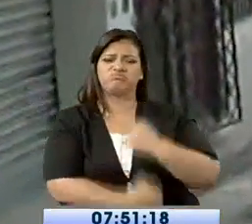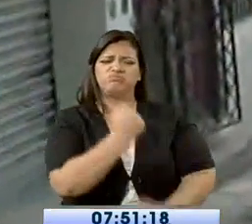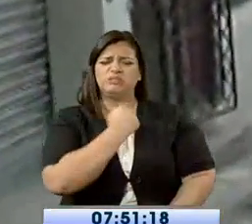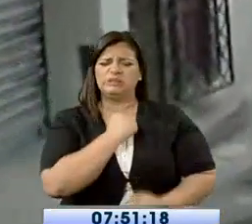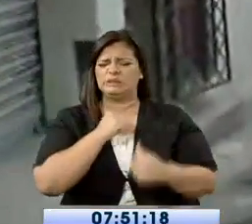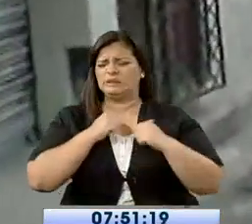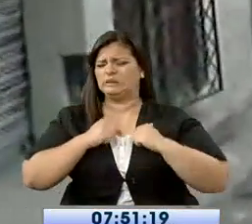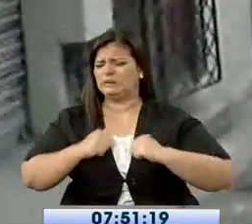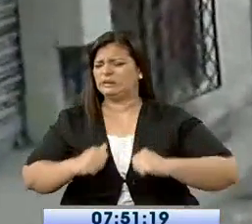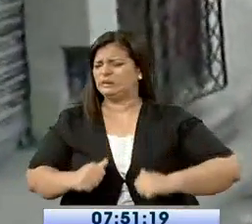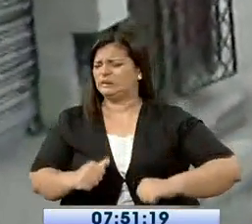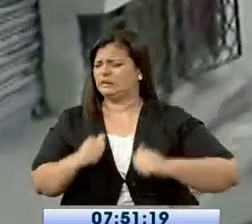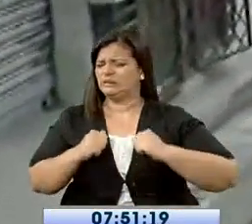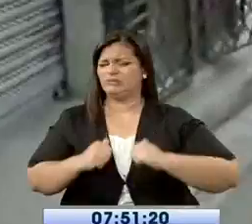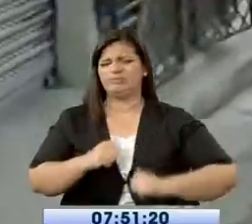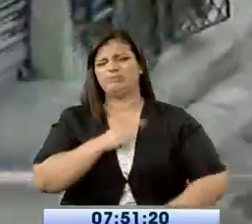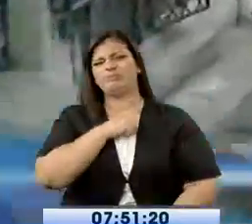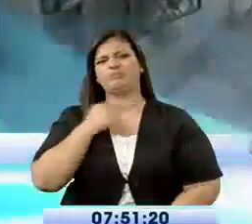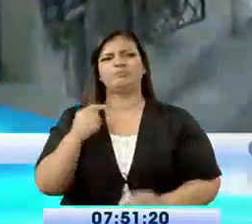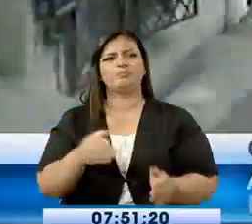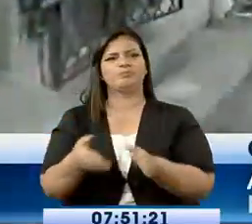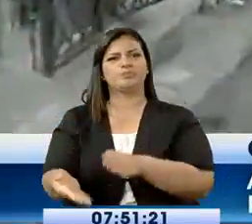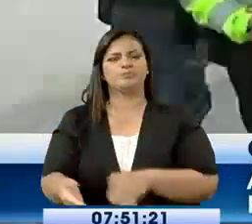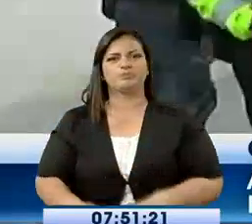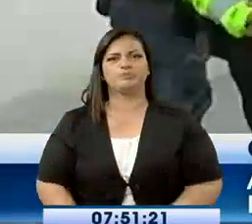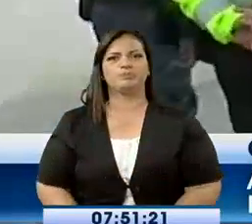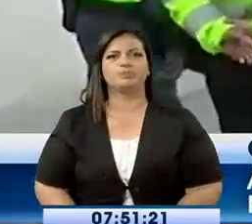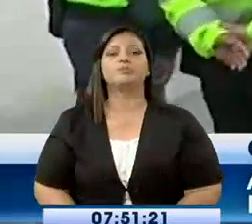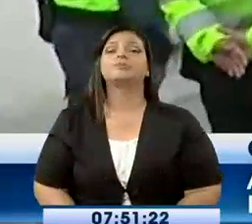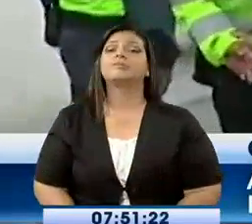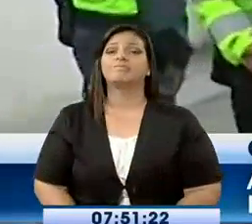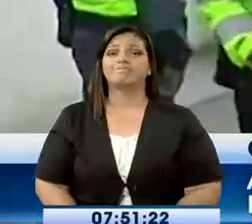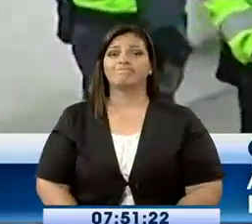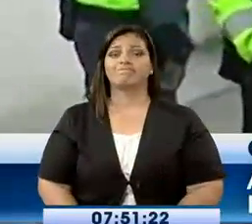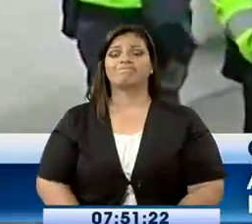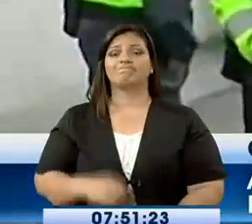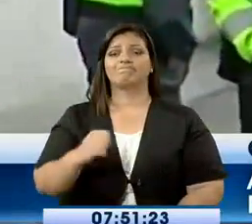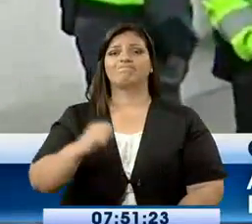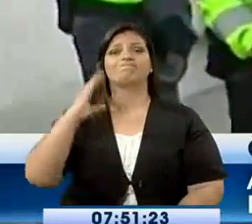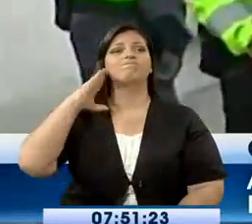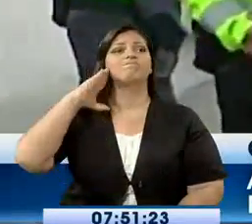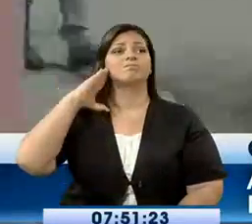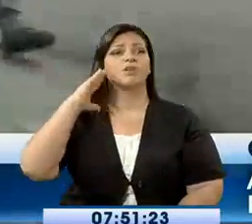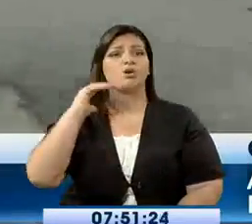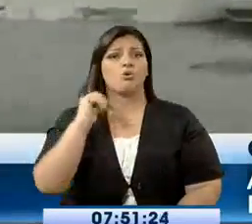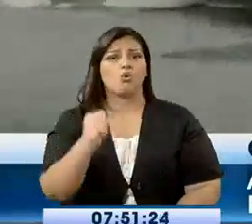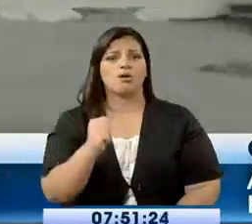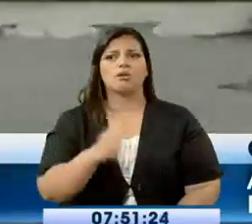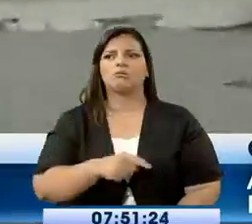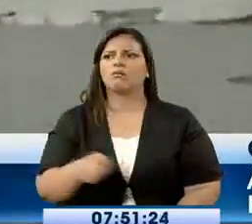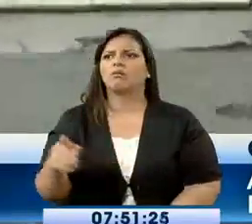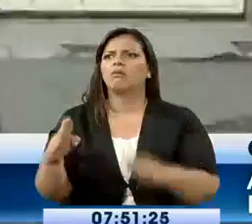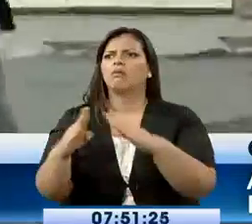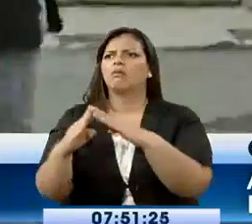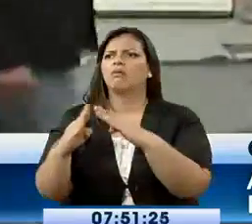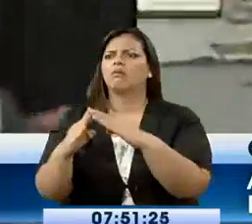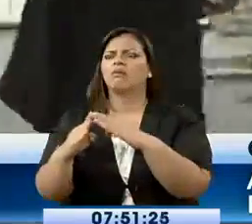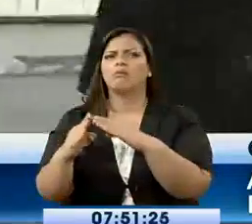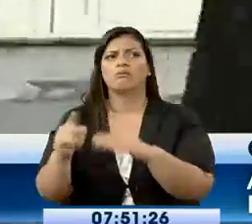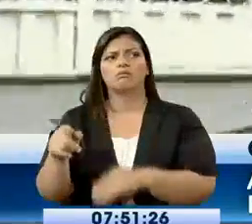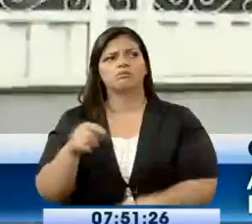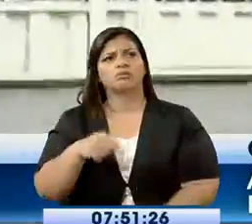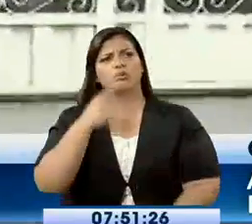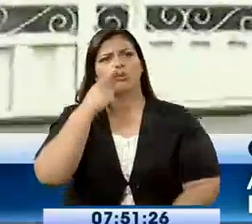Este fatal hecho se dio en el sector del Banco de la Vivienda de la capital Azuaya, sitio donde la vecindad se conmovía ante la noticia de la muerte de Quique,